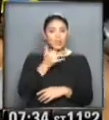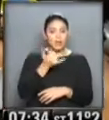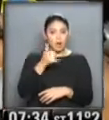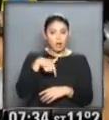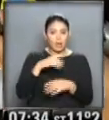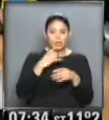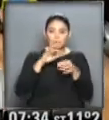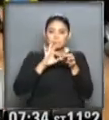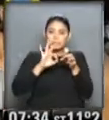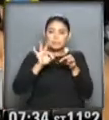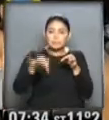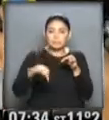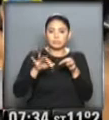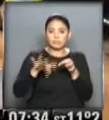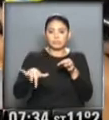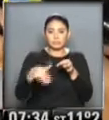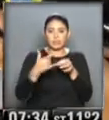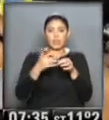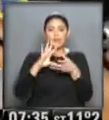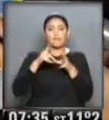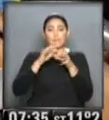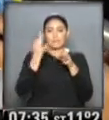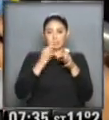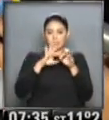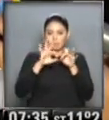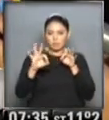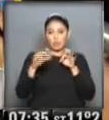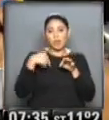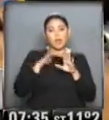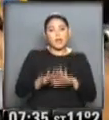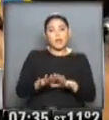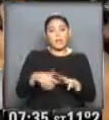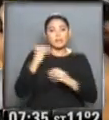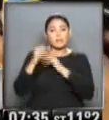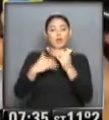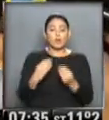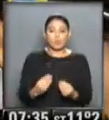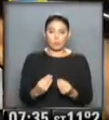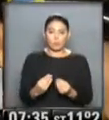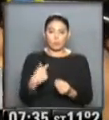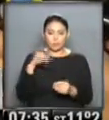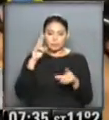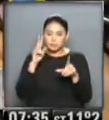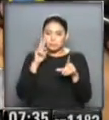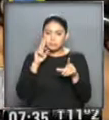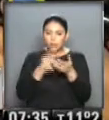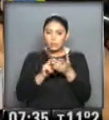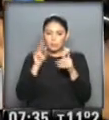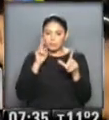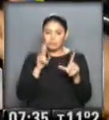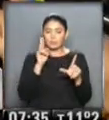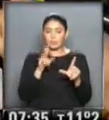un drenaje en el tórax por un neumotórax, y bueno, estamos esperando la evolución, estamos observándola